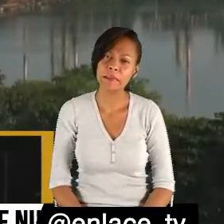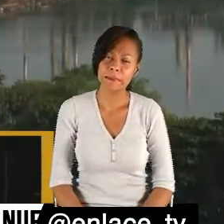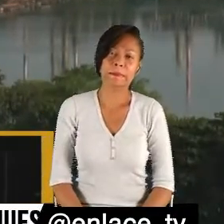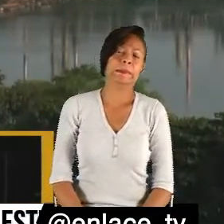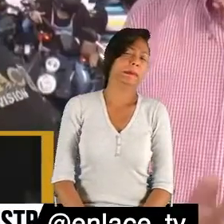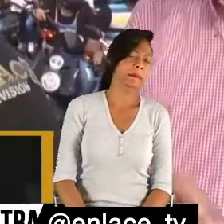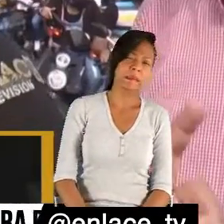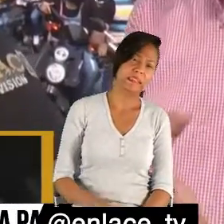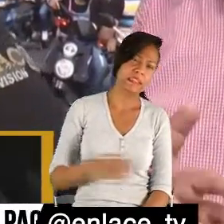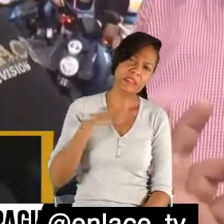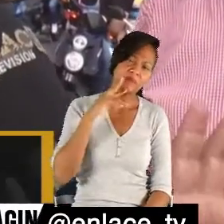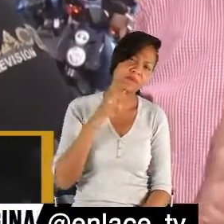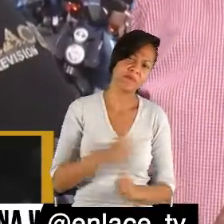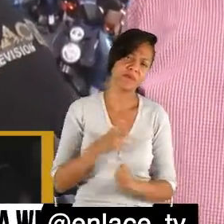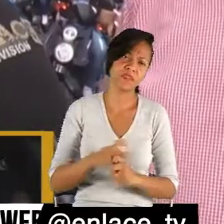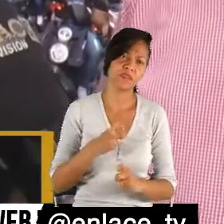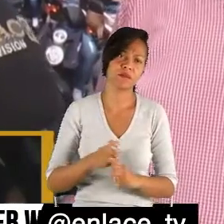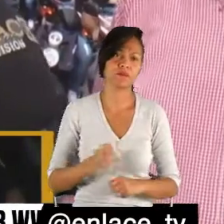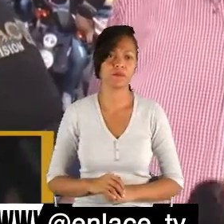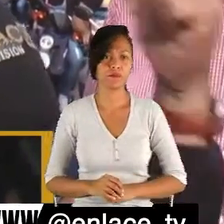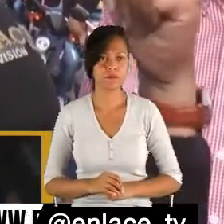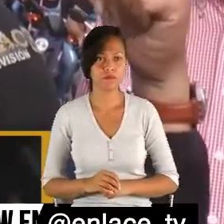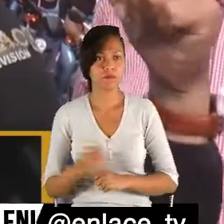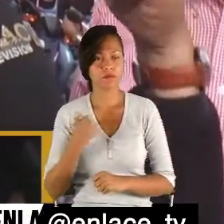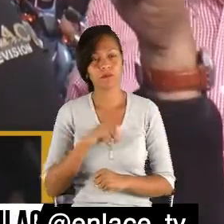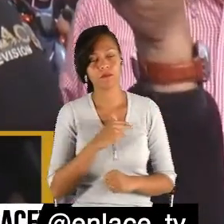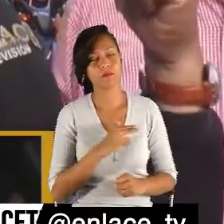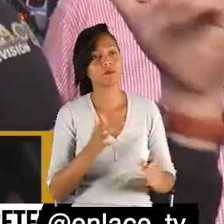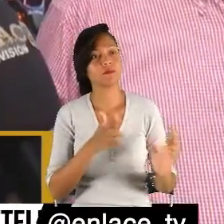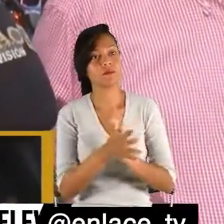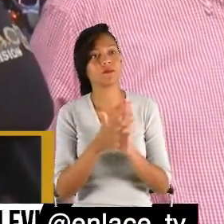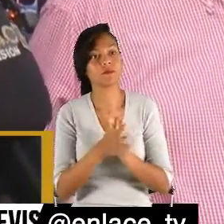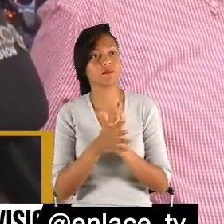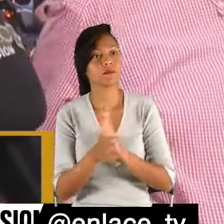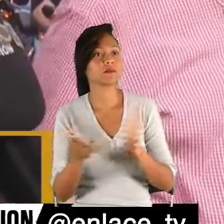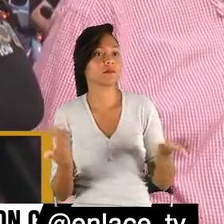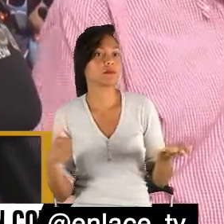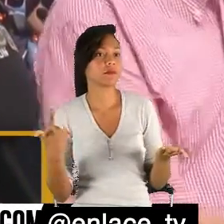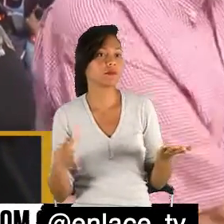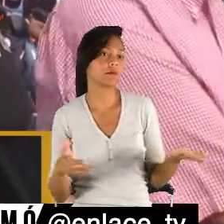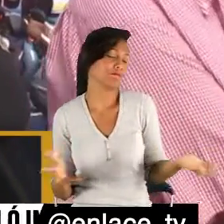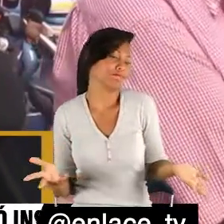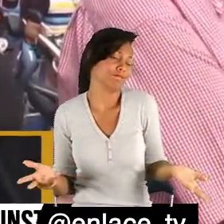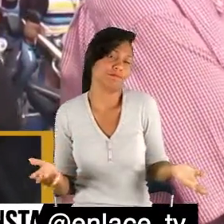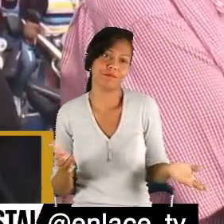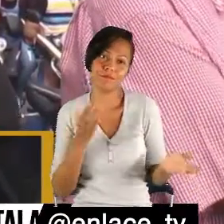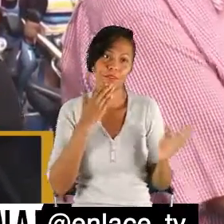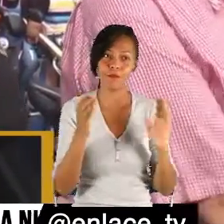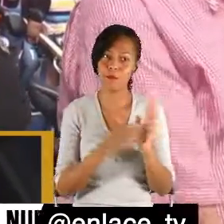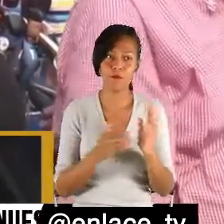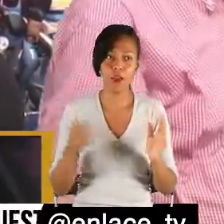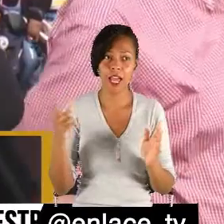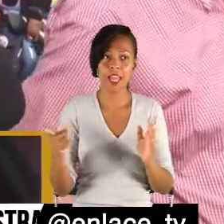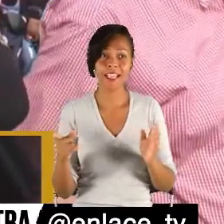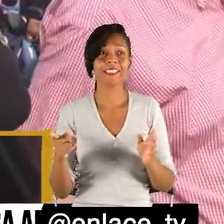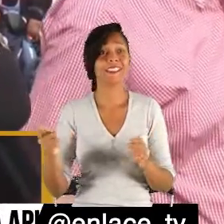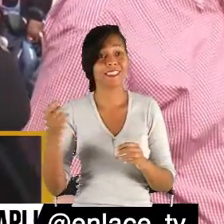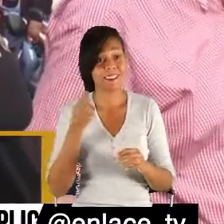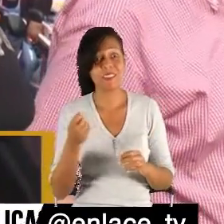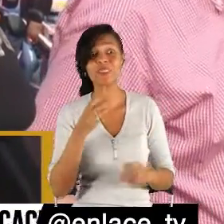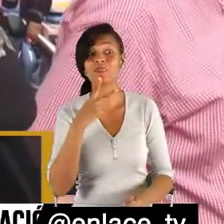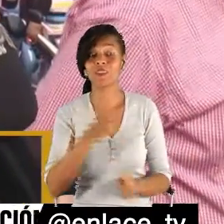nosotros seguimos en el como en las dos líneas que tenemos uno defender los hierros que tenemos porque la situación es crítica hace